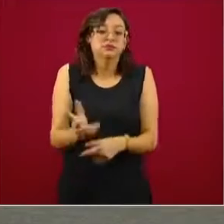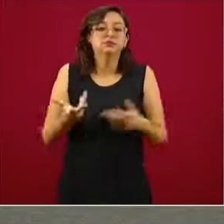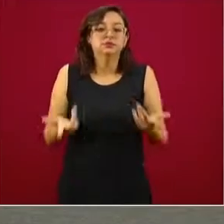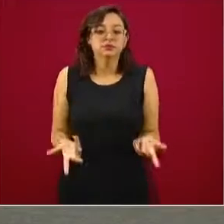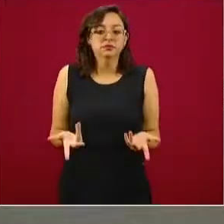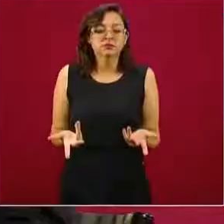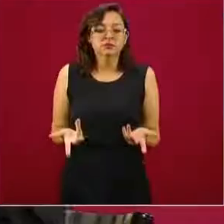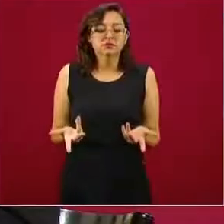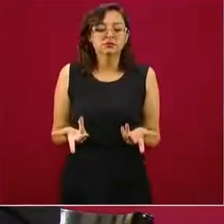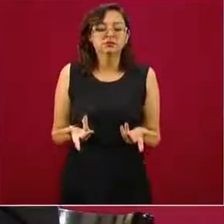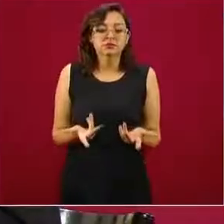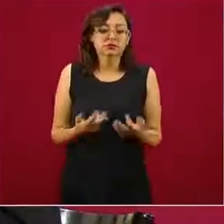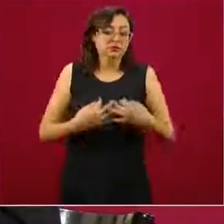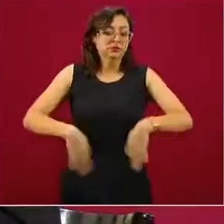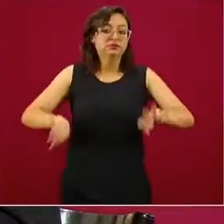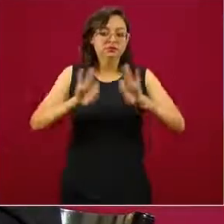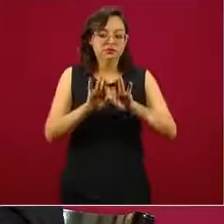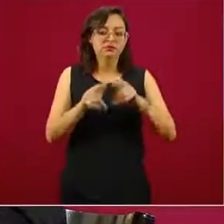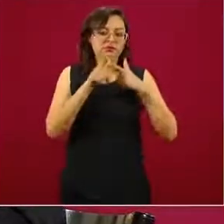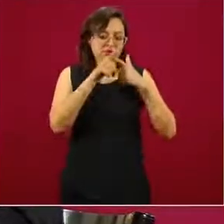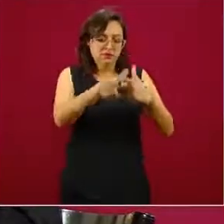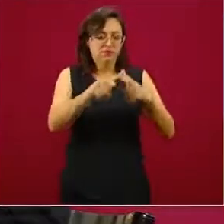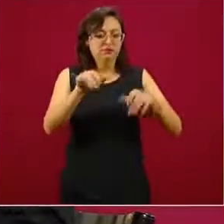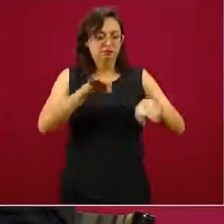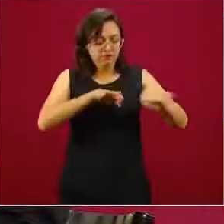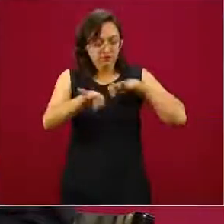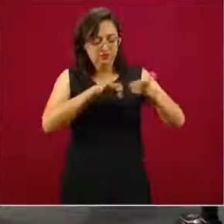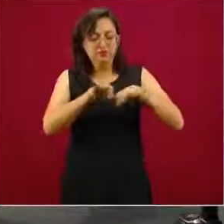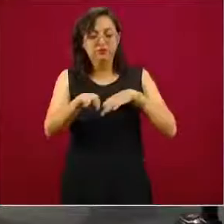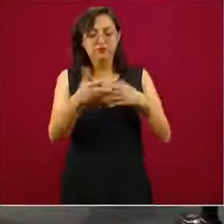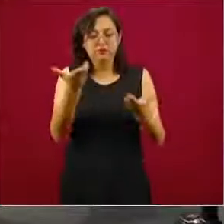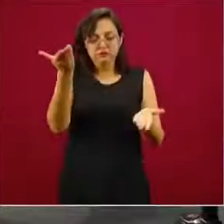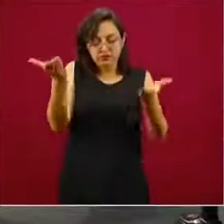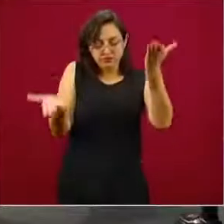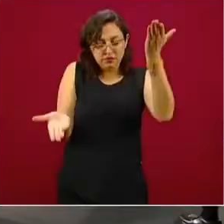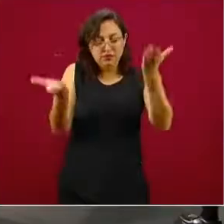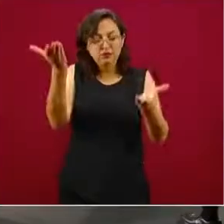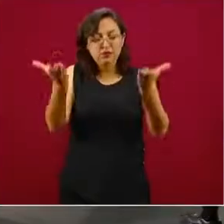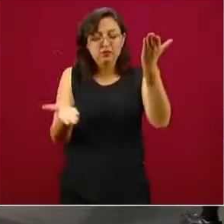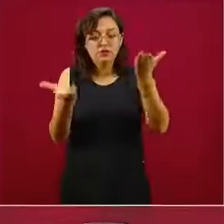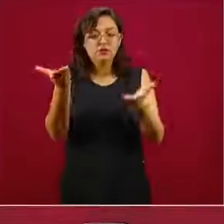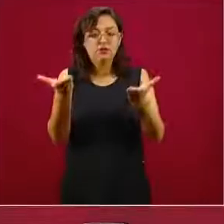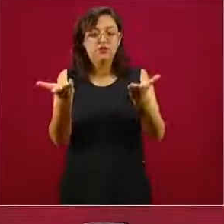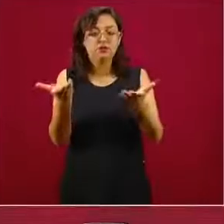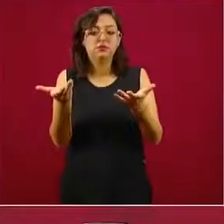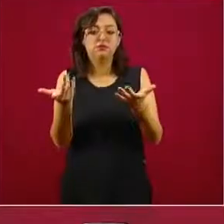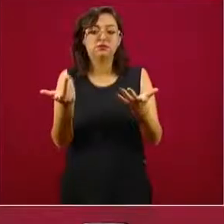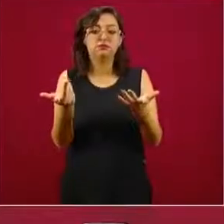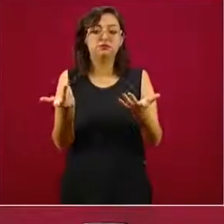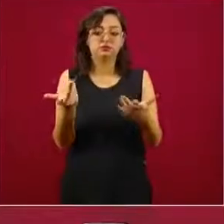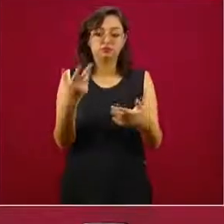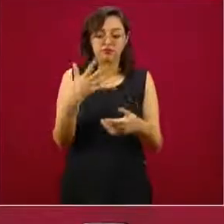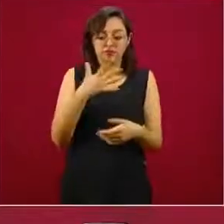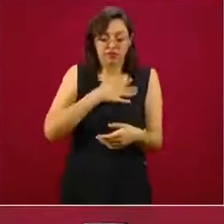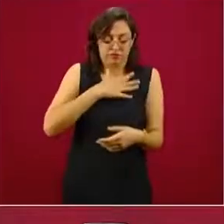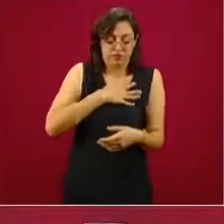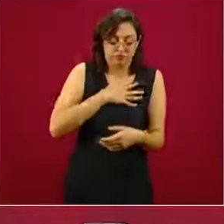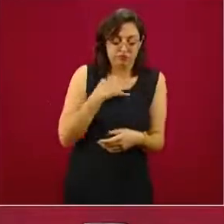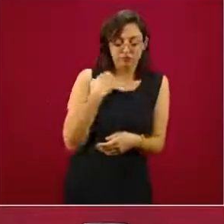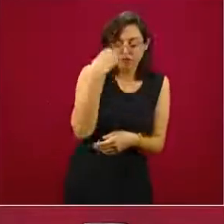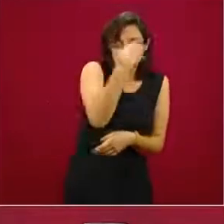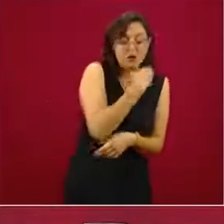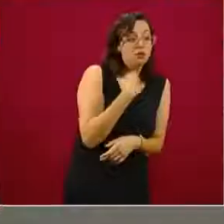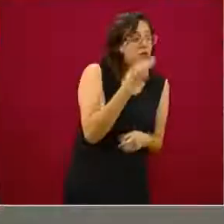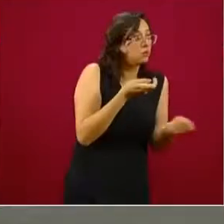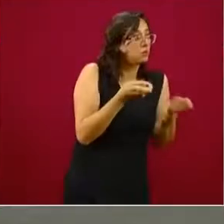de los casos es importante que sigan. Entonces, es ese equilibrio entre la autoevaluación, la